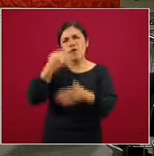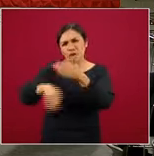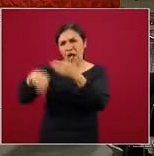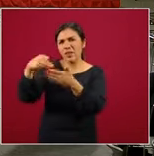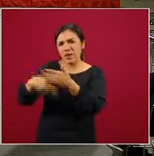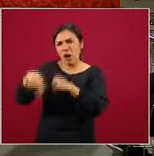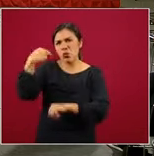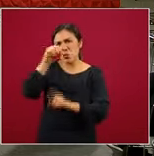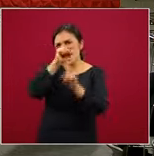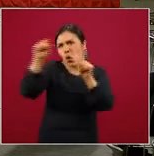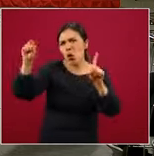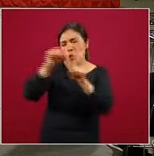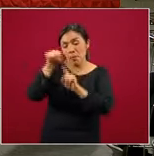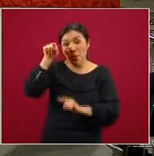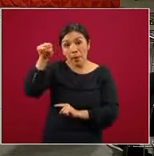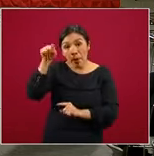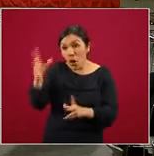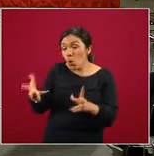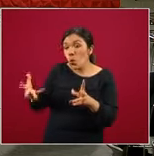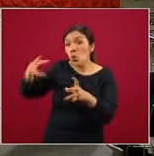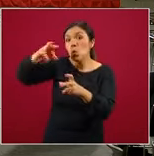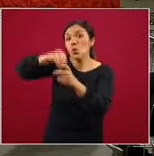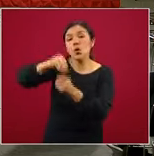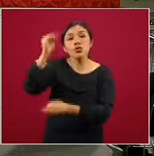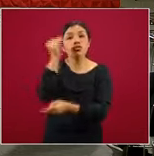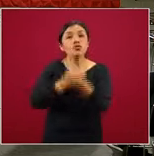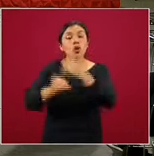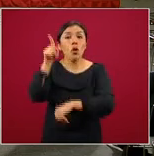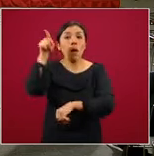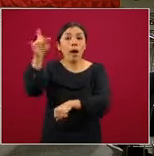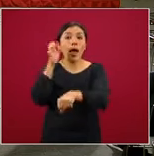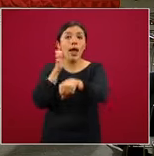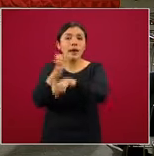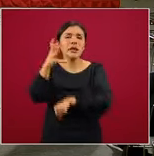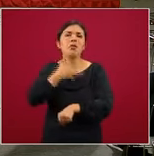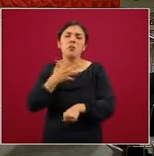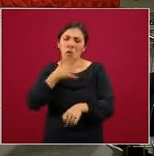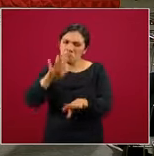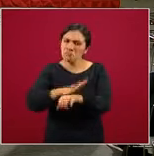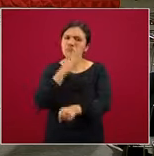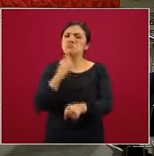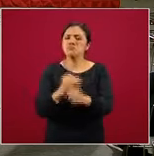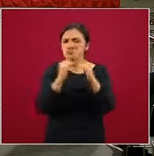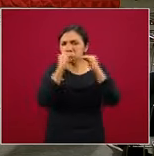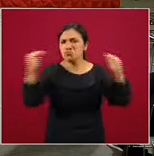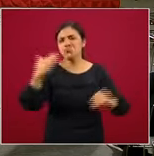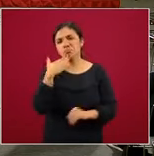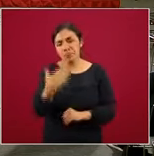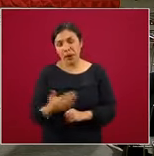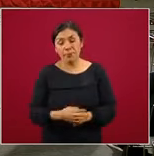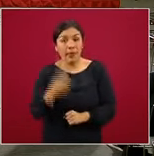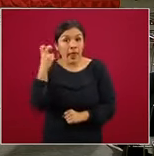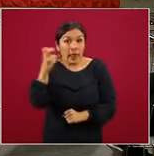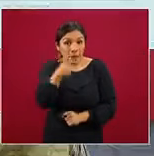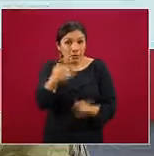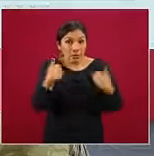representados, hace que en general el Estado tenga estabilidad. Eso no quiere decir, desde luego, si usted vive en una de